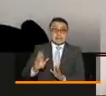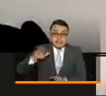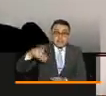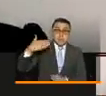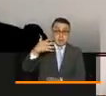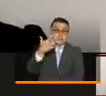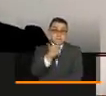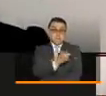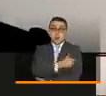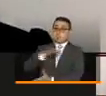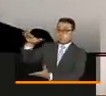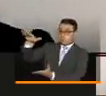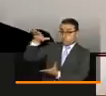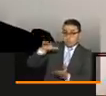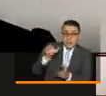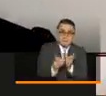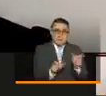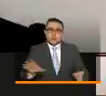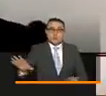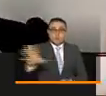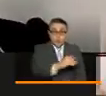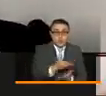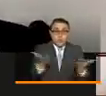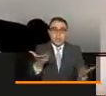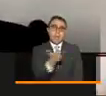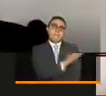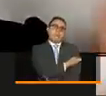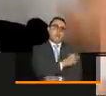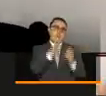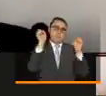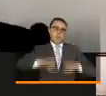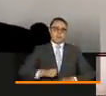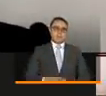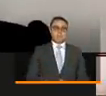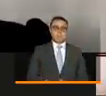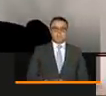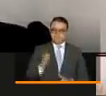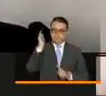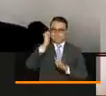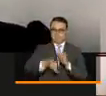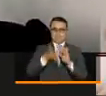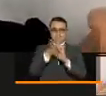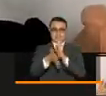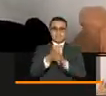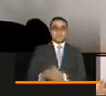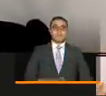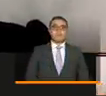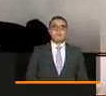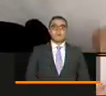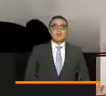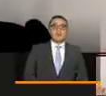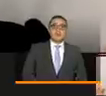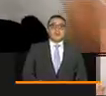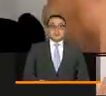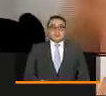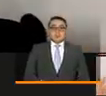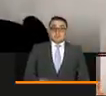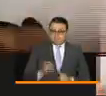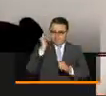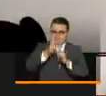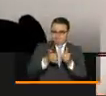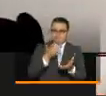de la manera más expedita a todos ustedes. Es importante aquí, para terminar, porque por último quiero dejarles